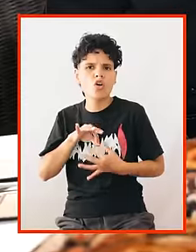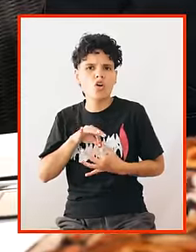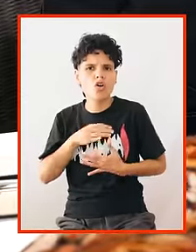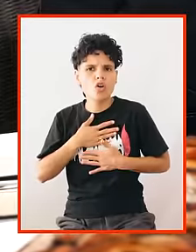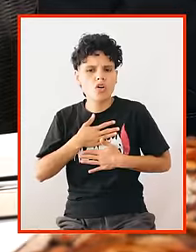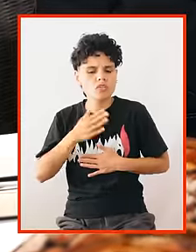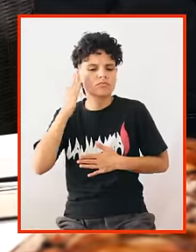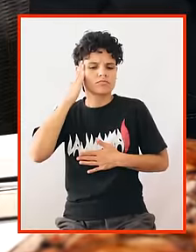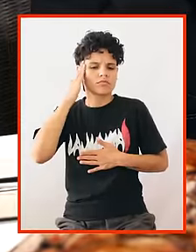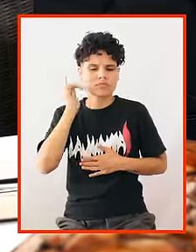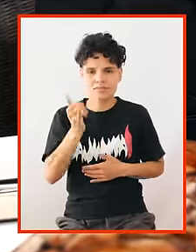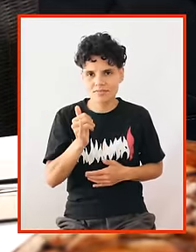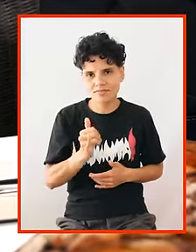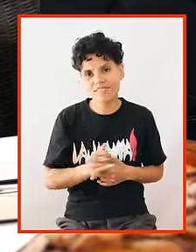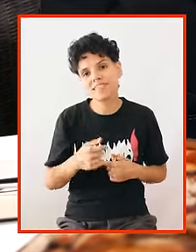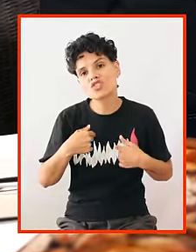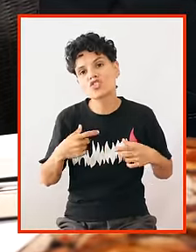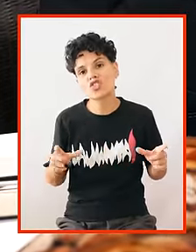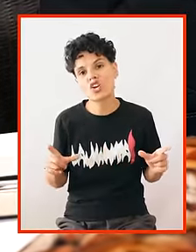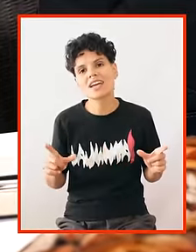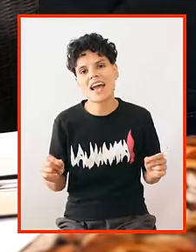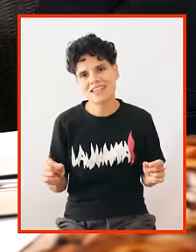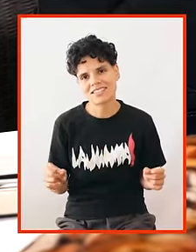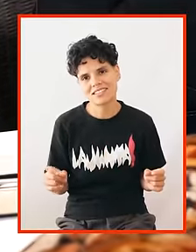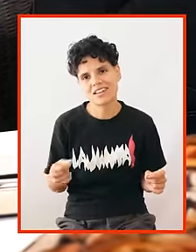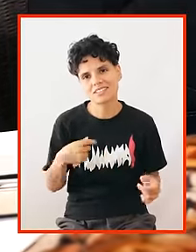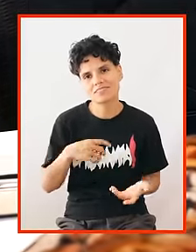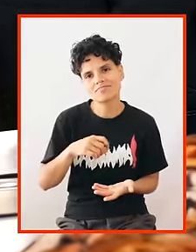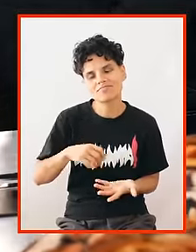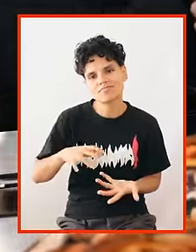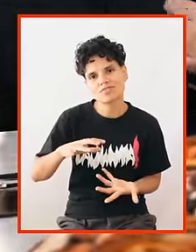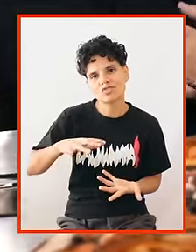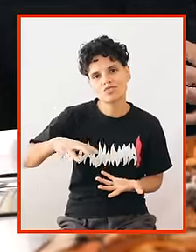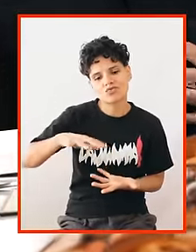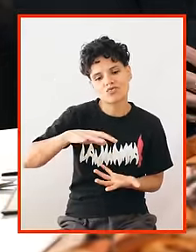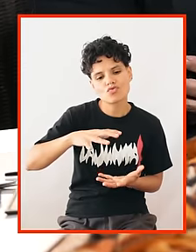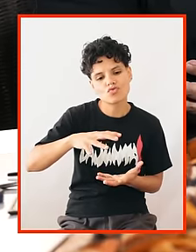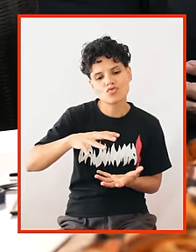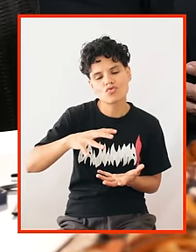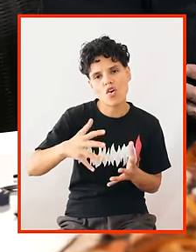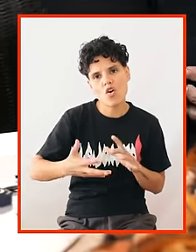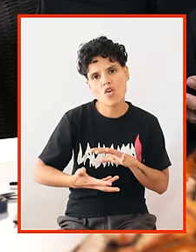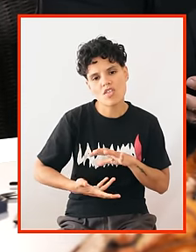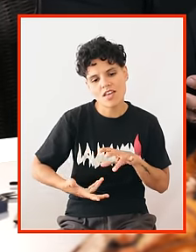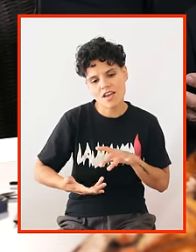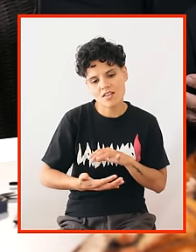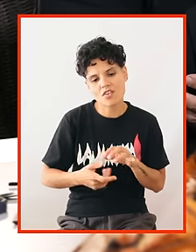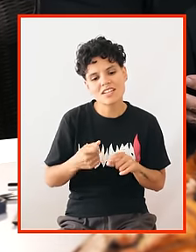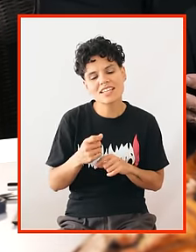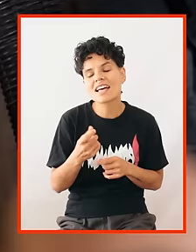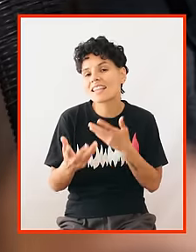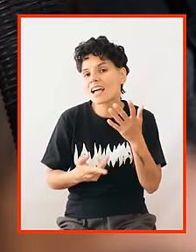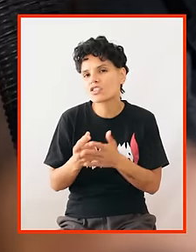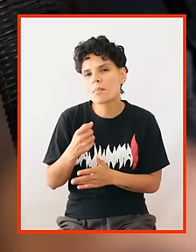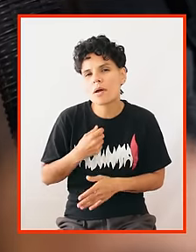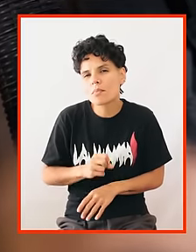Sí. Sí. Qué bueno. Yo soy cáncer, entonces estoy emotivo. Y esta canción me emocioné